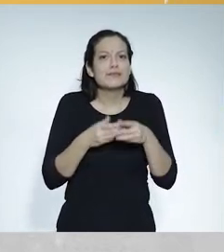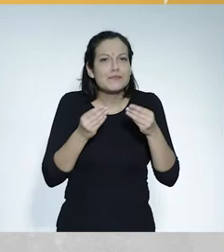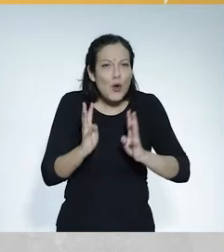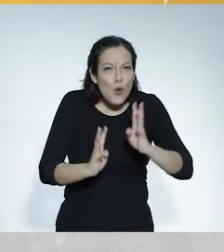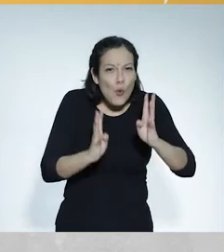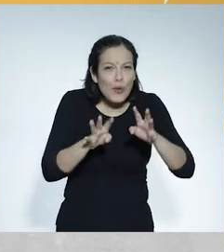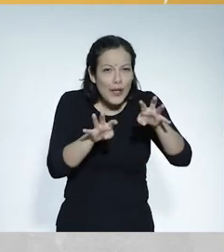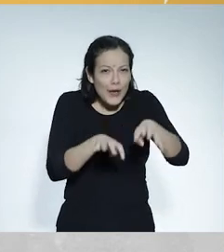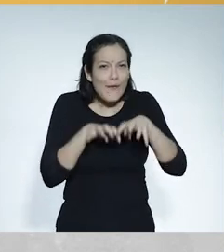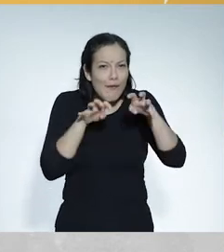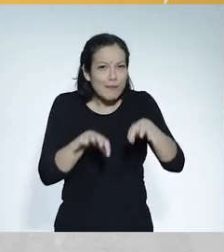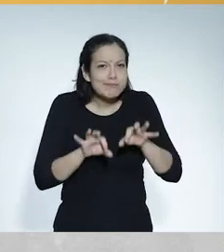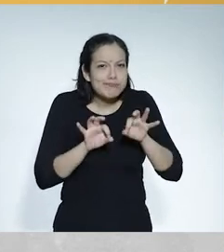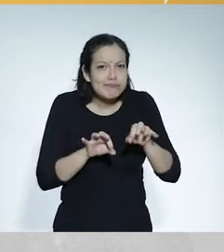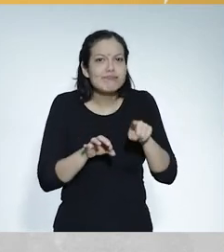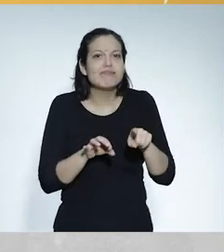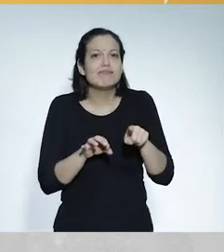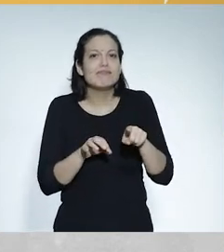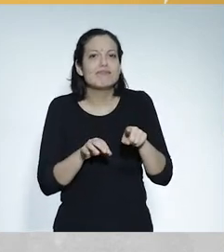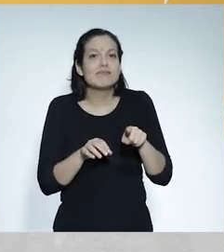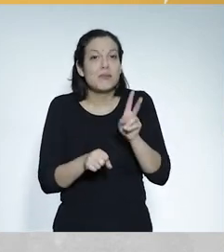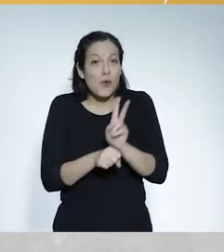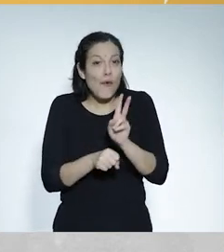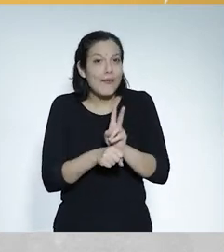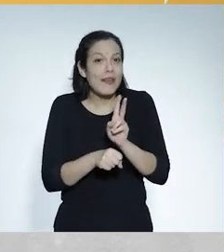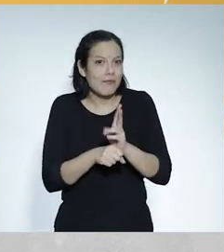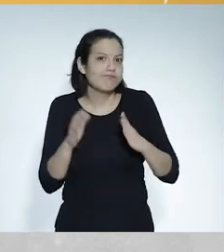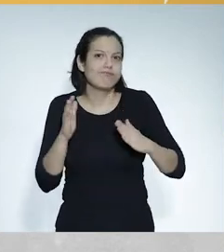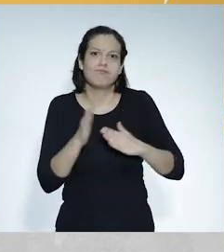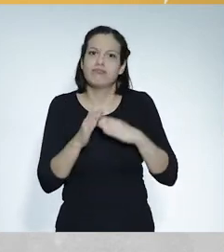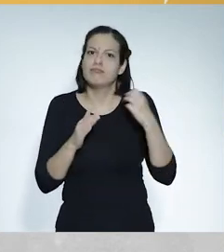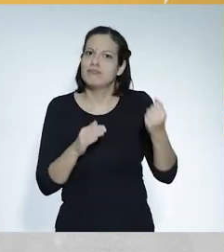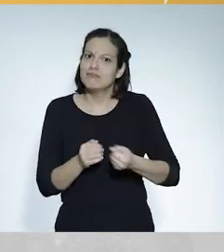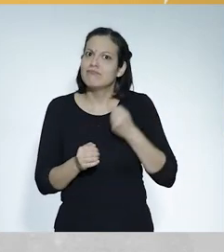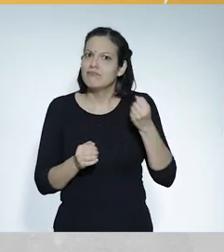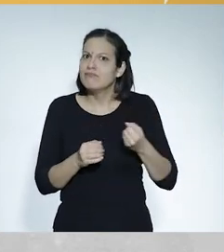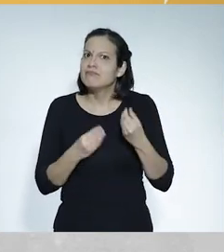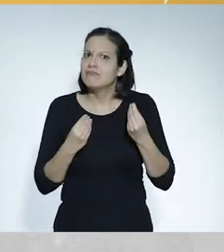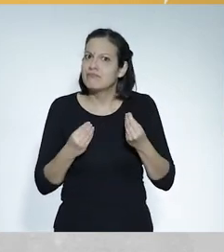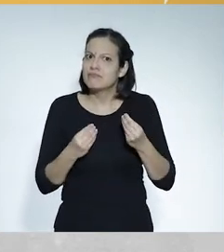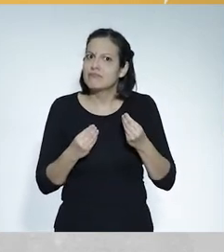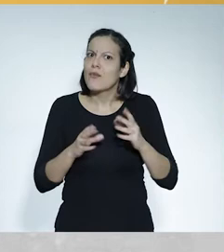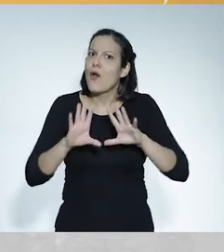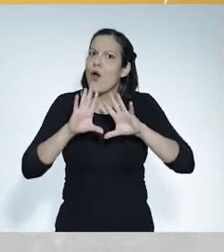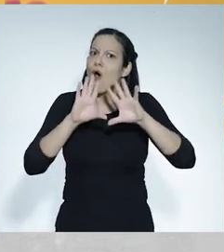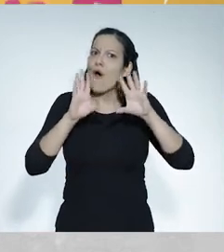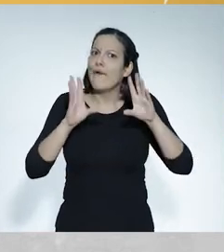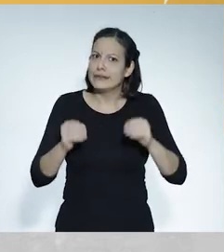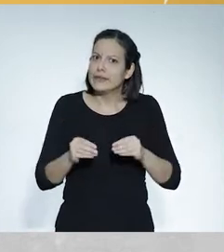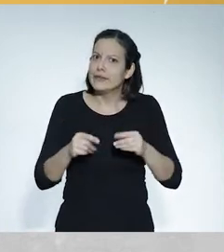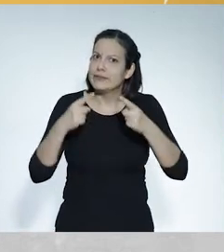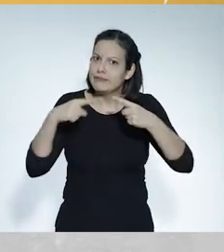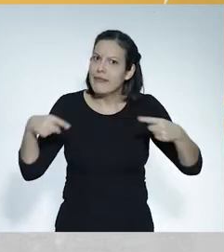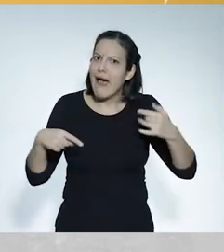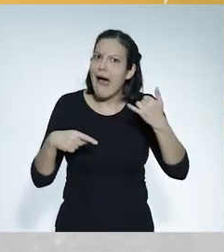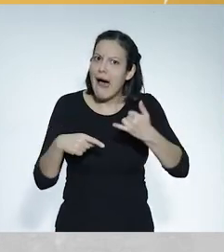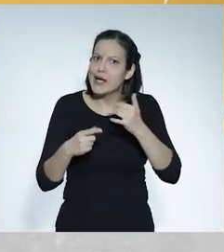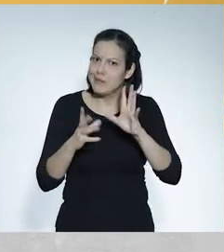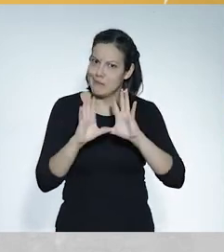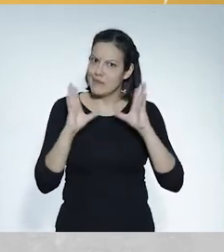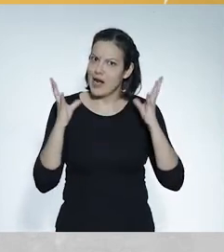su conservación es fundamental para todos los habitantes de nuestro planeta Tierra.